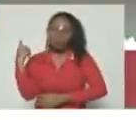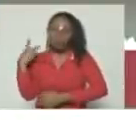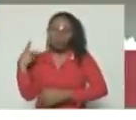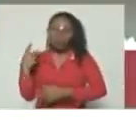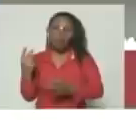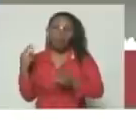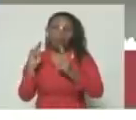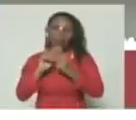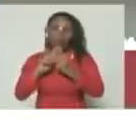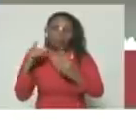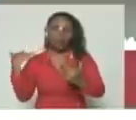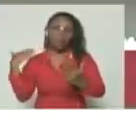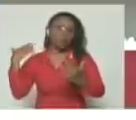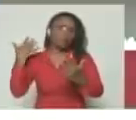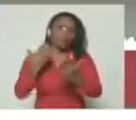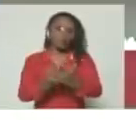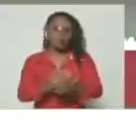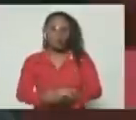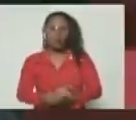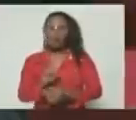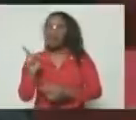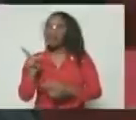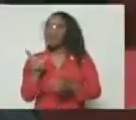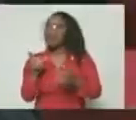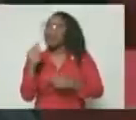¿Cómo que se llamaba esa comisión?